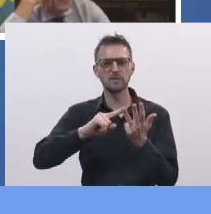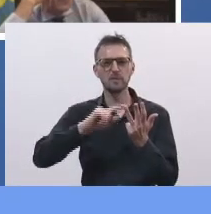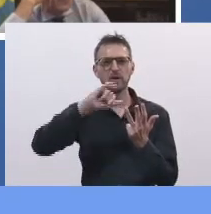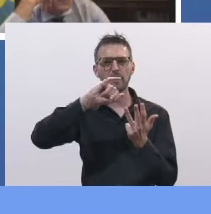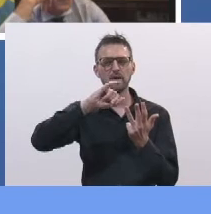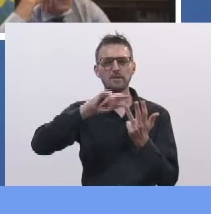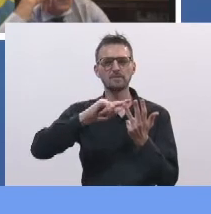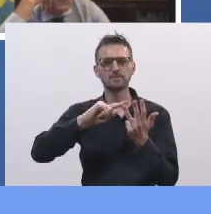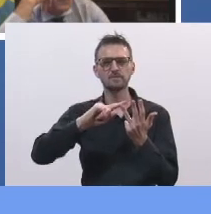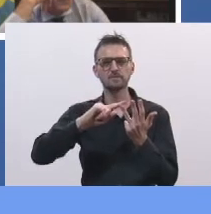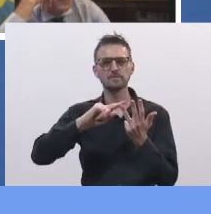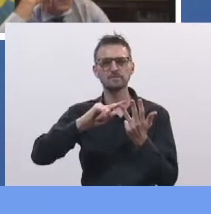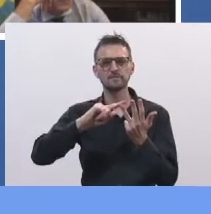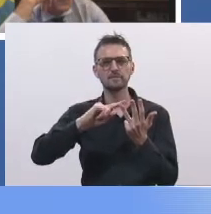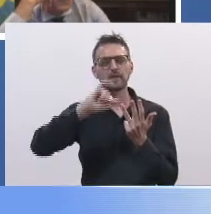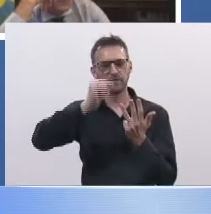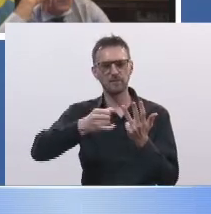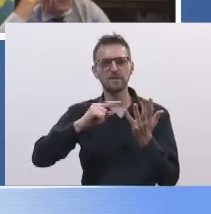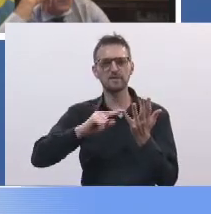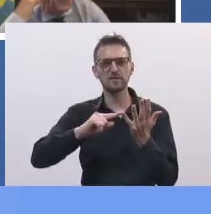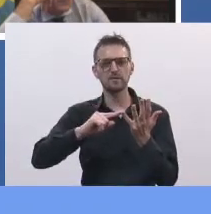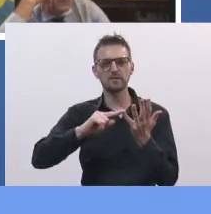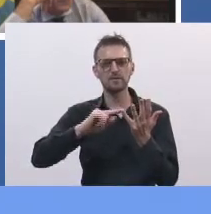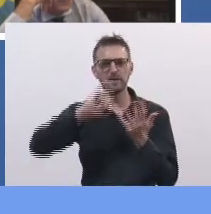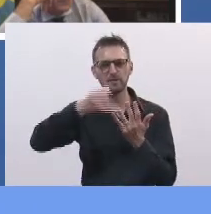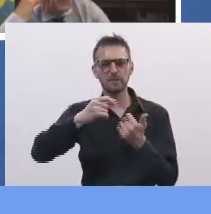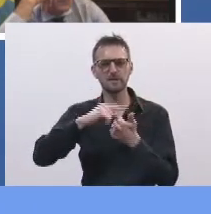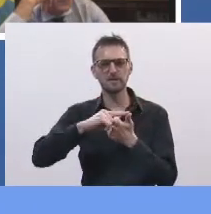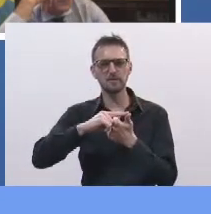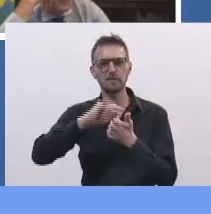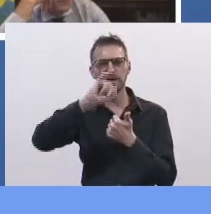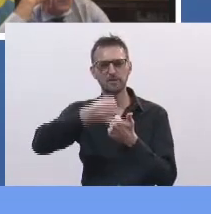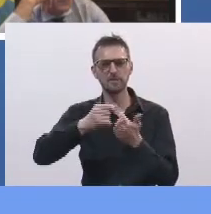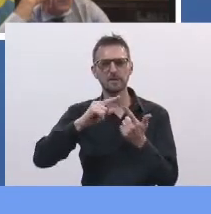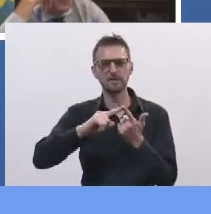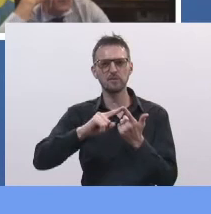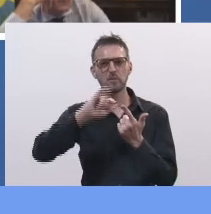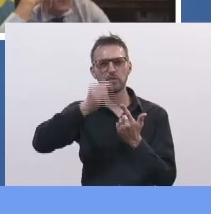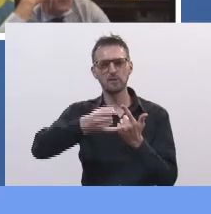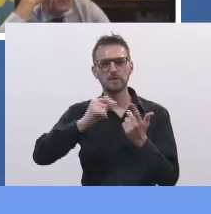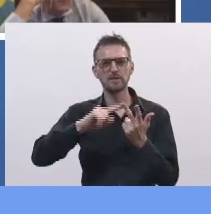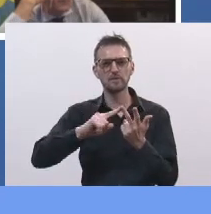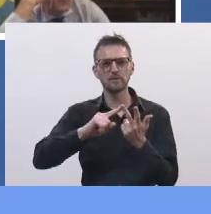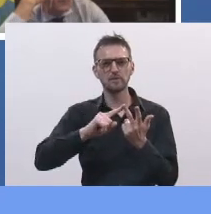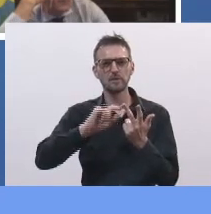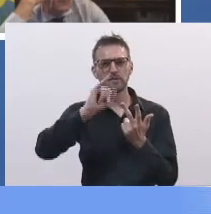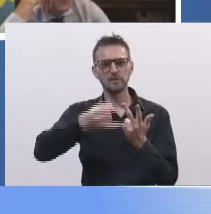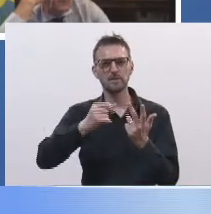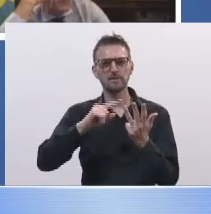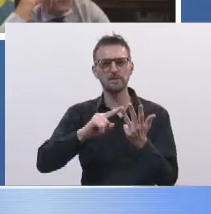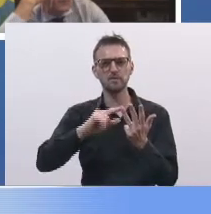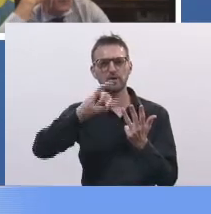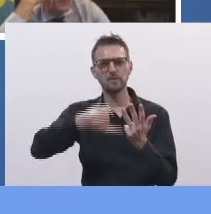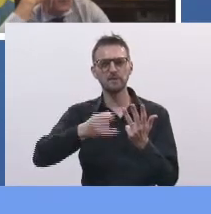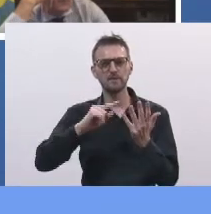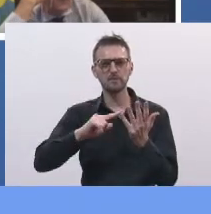afirmativo, Rodríguez Matías afirmativo, Rodríguez Machado afirmativo, Rodríguez afirmativo, Romero afirmativo, Sagnun